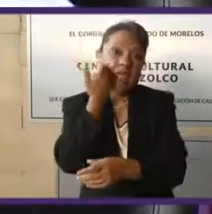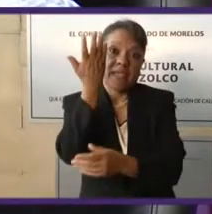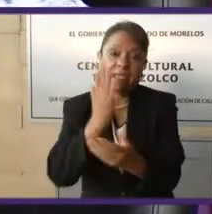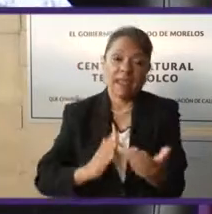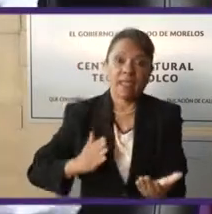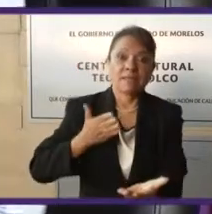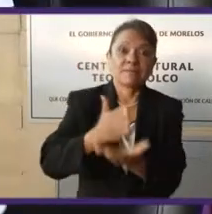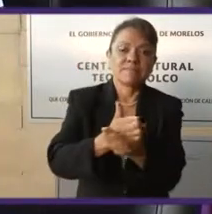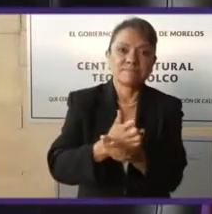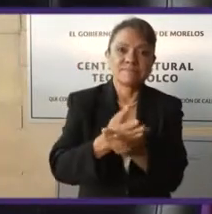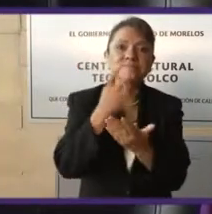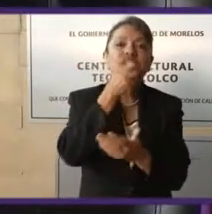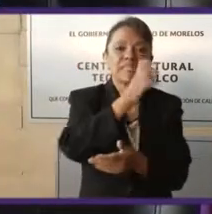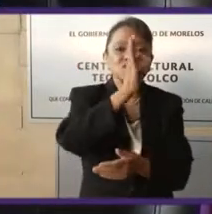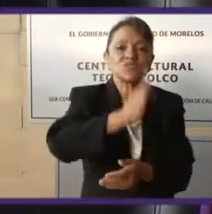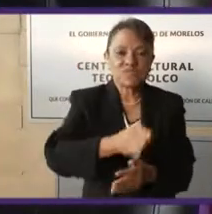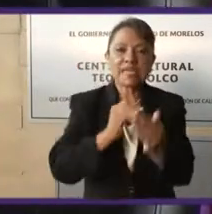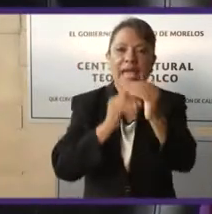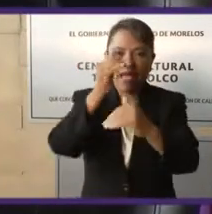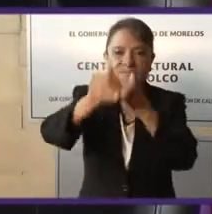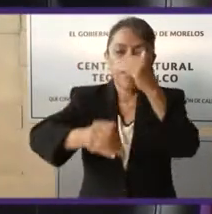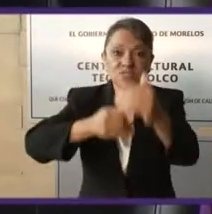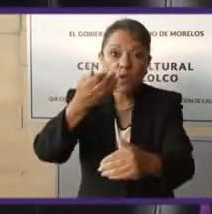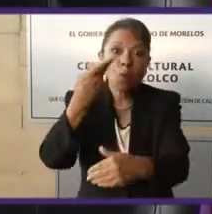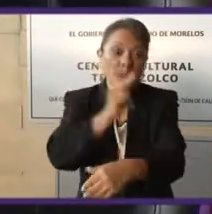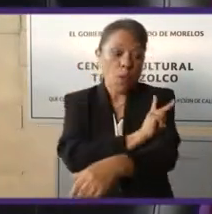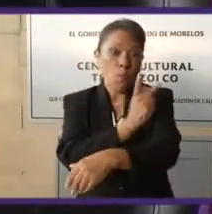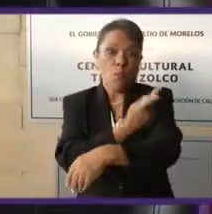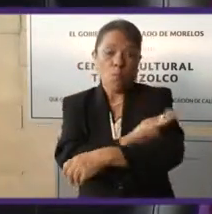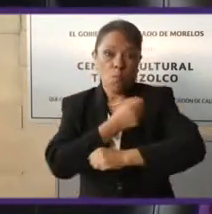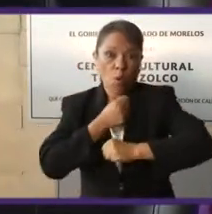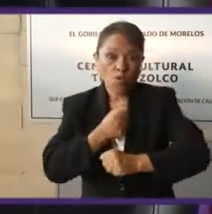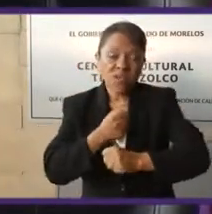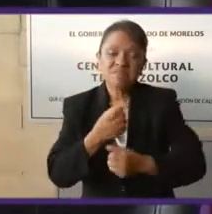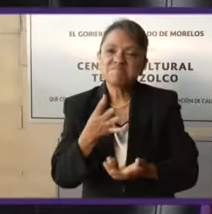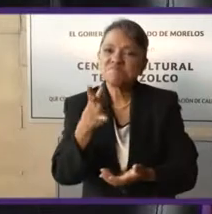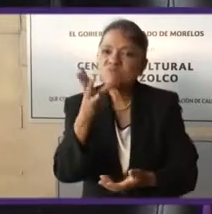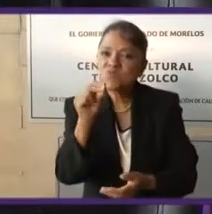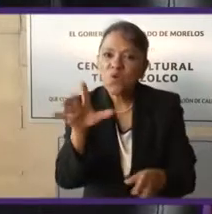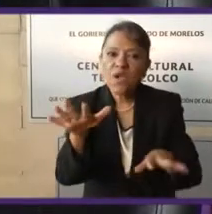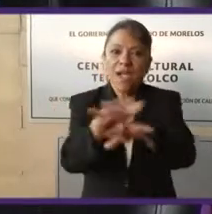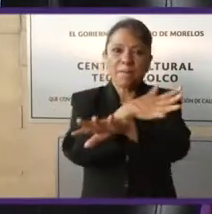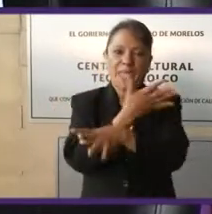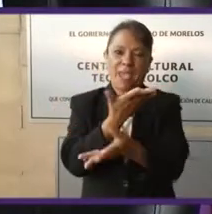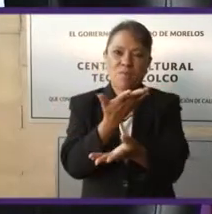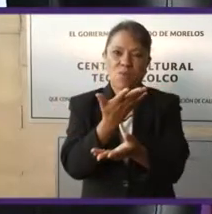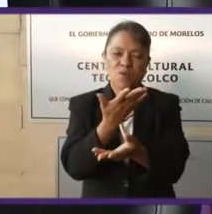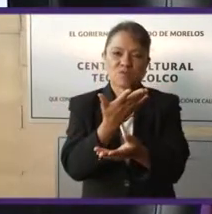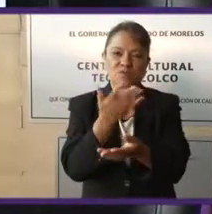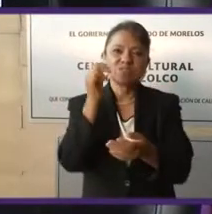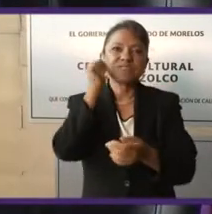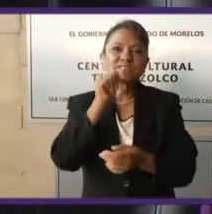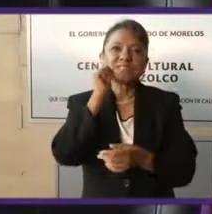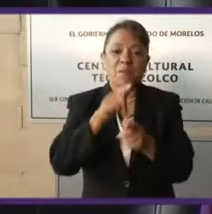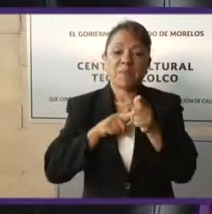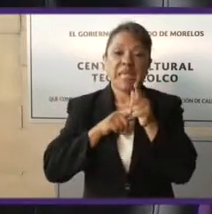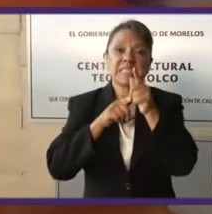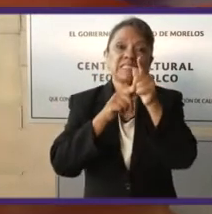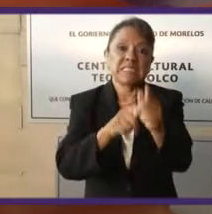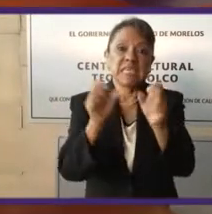eso se avanzó, pero el poder no lo cambiamos. El sistema